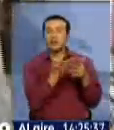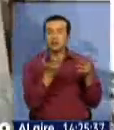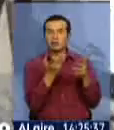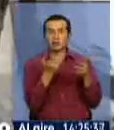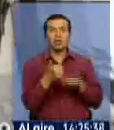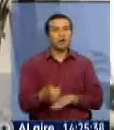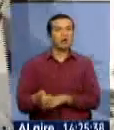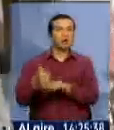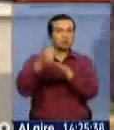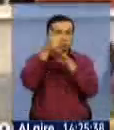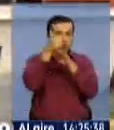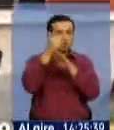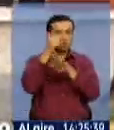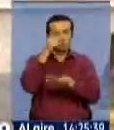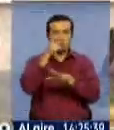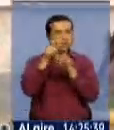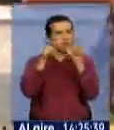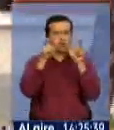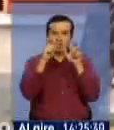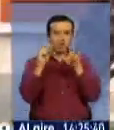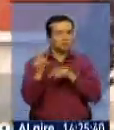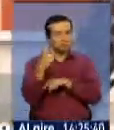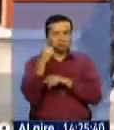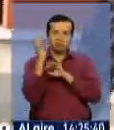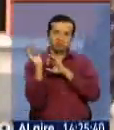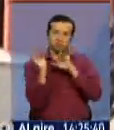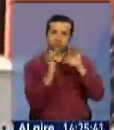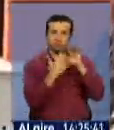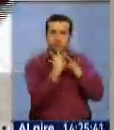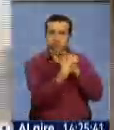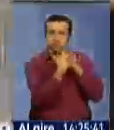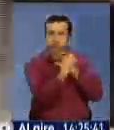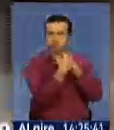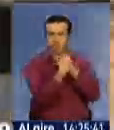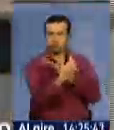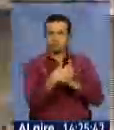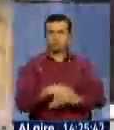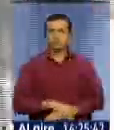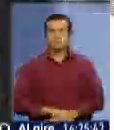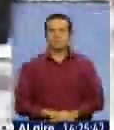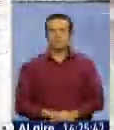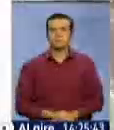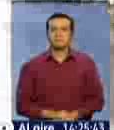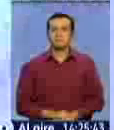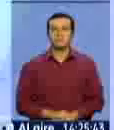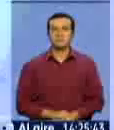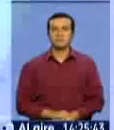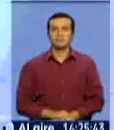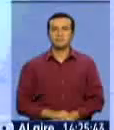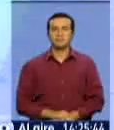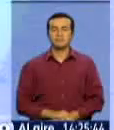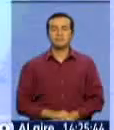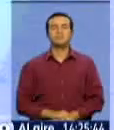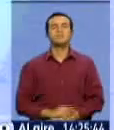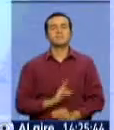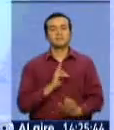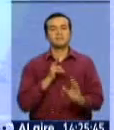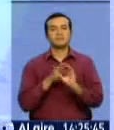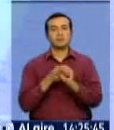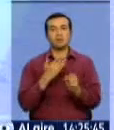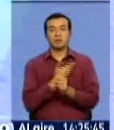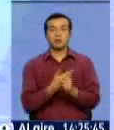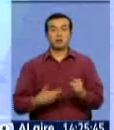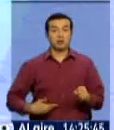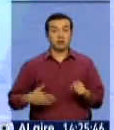las autoridades obligaron a los ciudadanos a que evacúen sus hogares. Y con la participación del